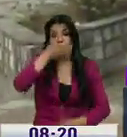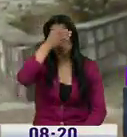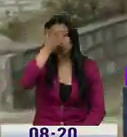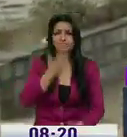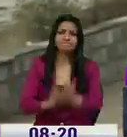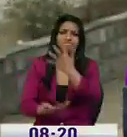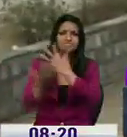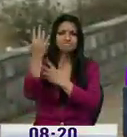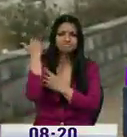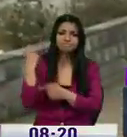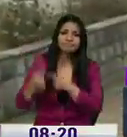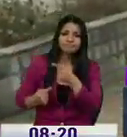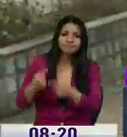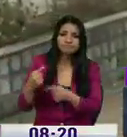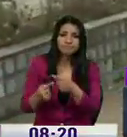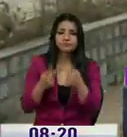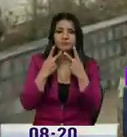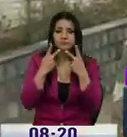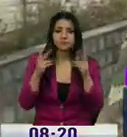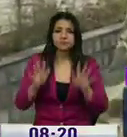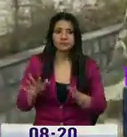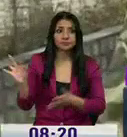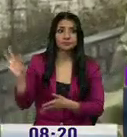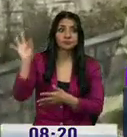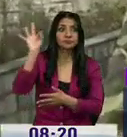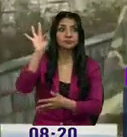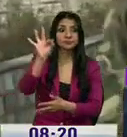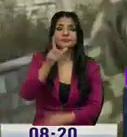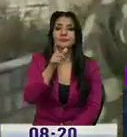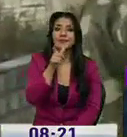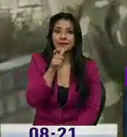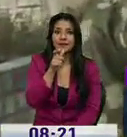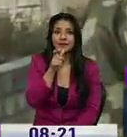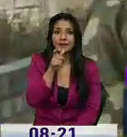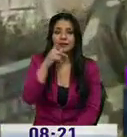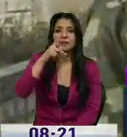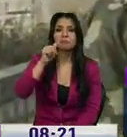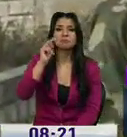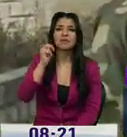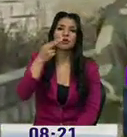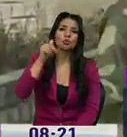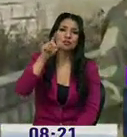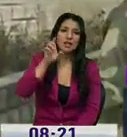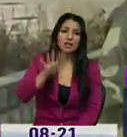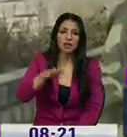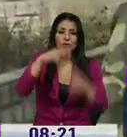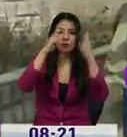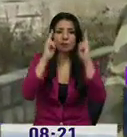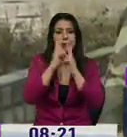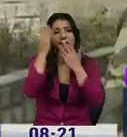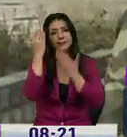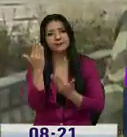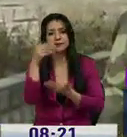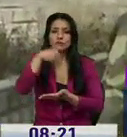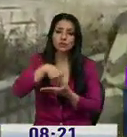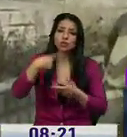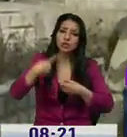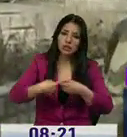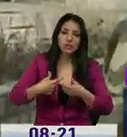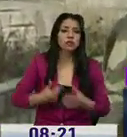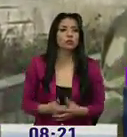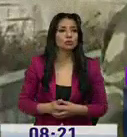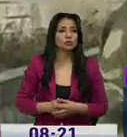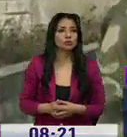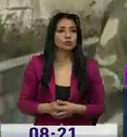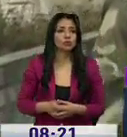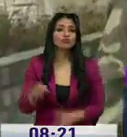ancestral, tradicional y popular, representada a través obviamente del pingullero, del panecillo, del centro histórico y